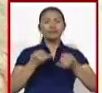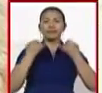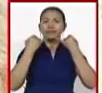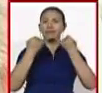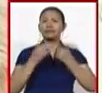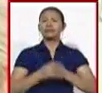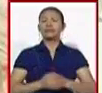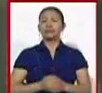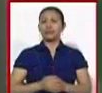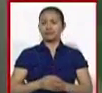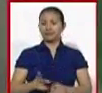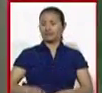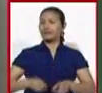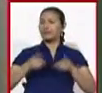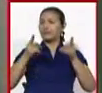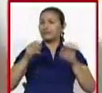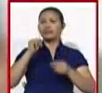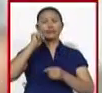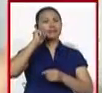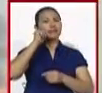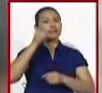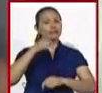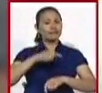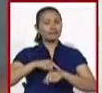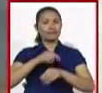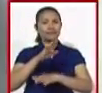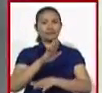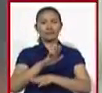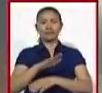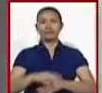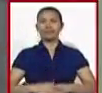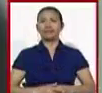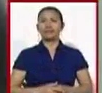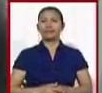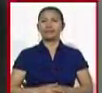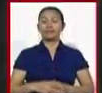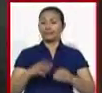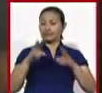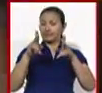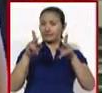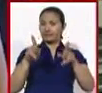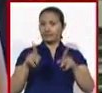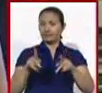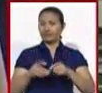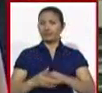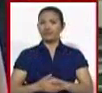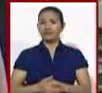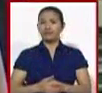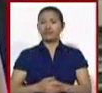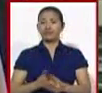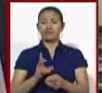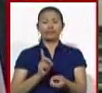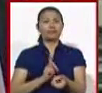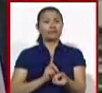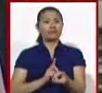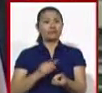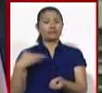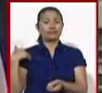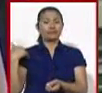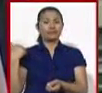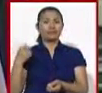la declaración de una de las denunciadas, que va a ser el día de mañana en horas de la tarde. ¿Quién sería esta persona? La médico, la